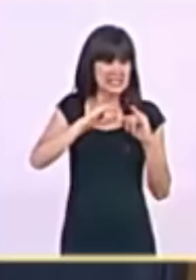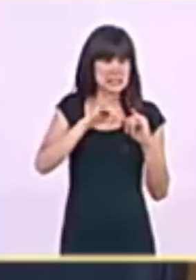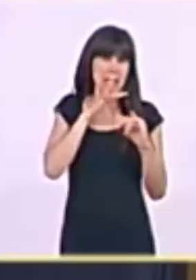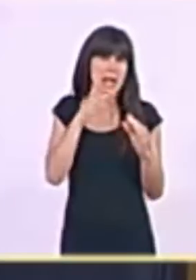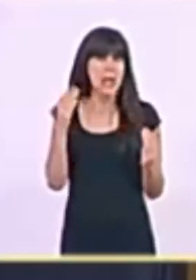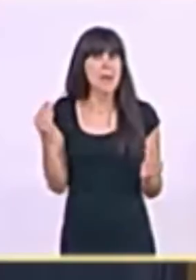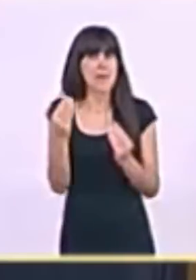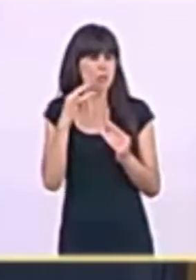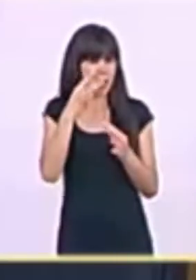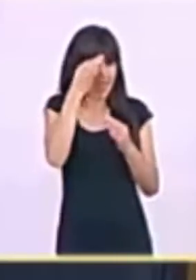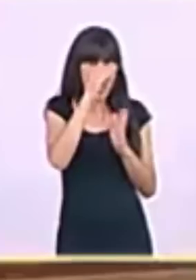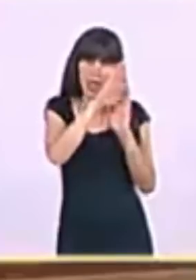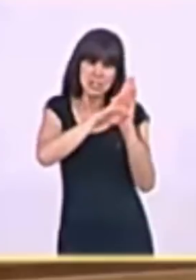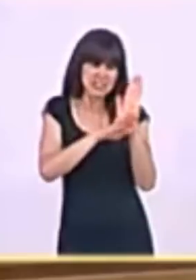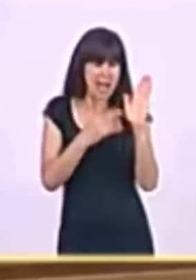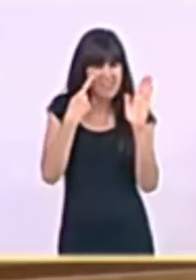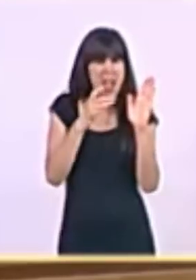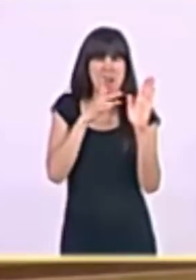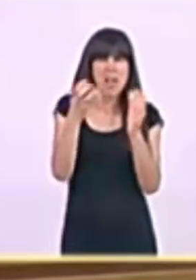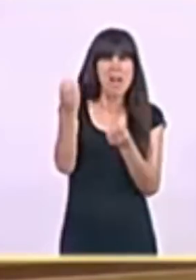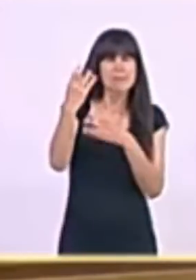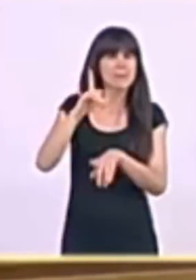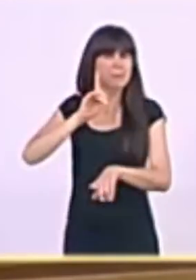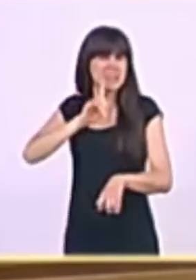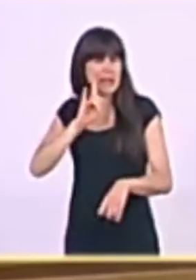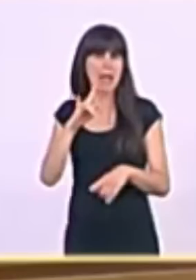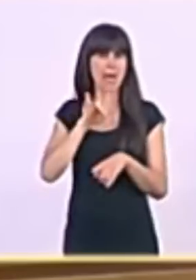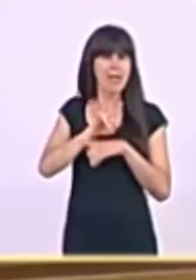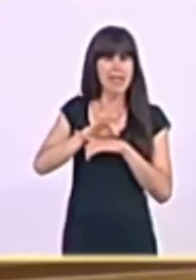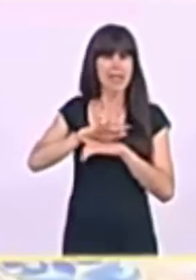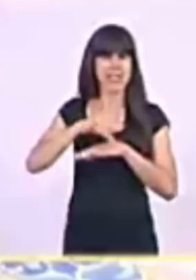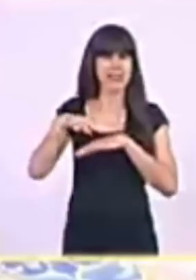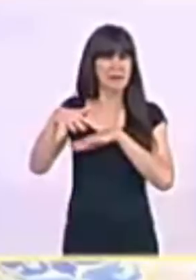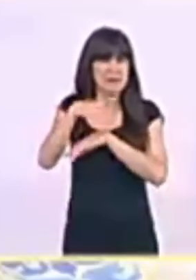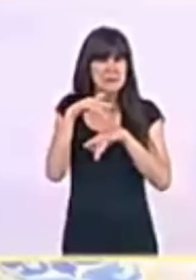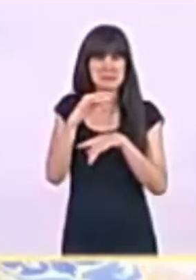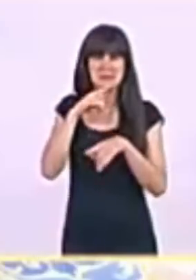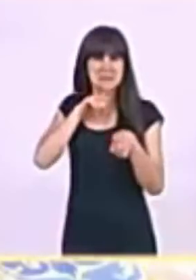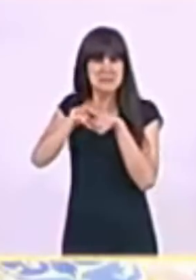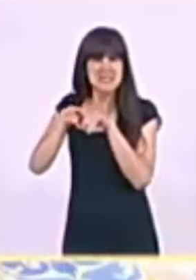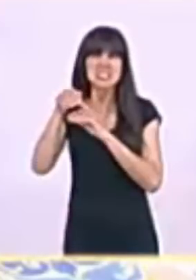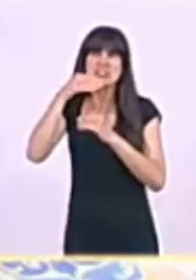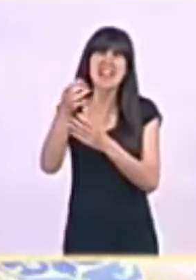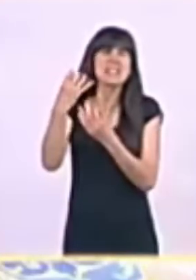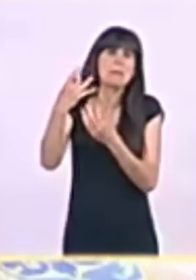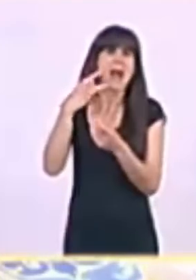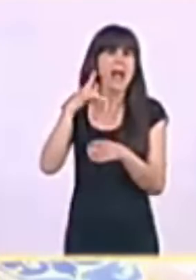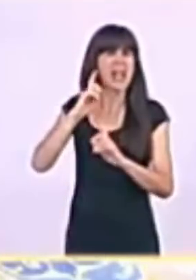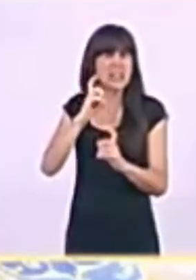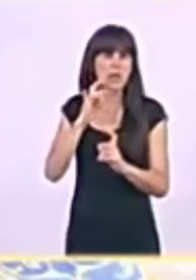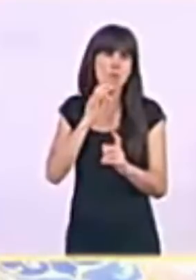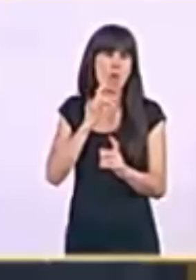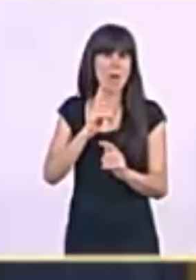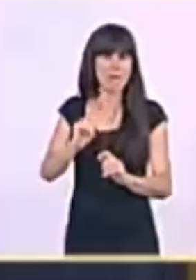nueva mentira va a inventar el Partido Popular para tratar de generar ruido y que no hablemos de lo importante, señor Maroto?